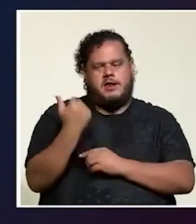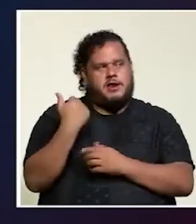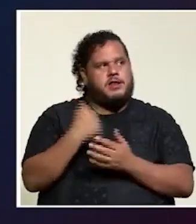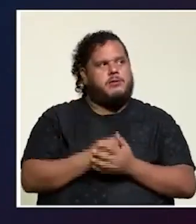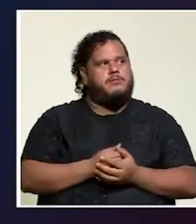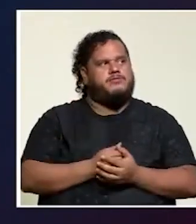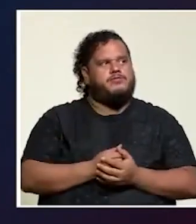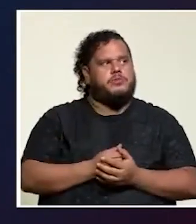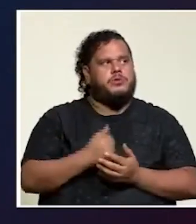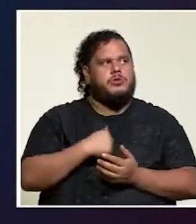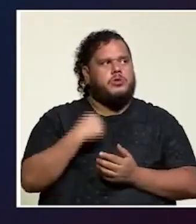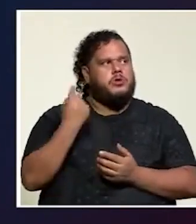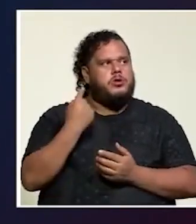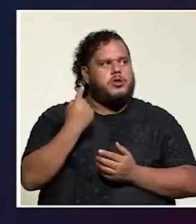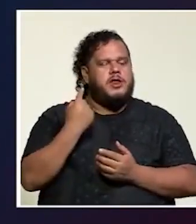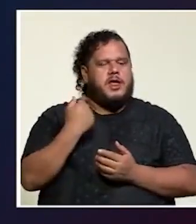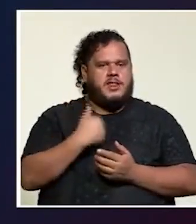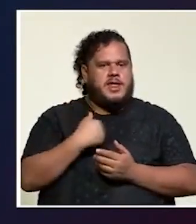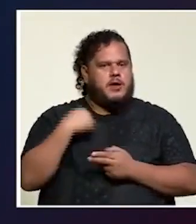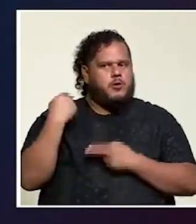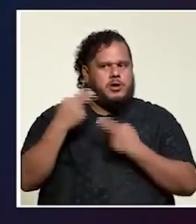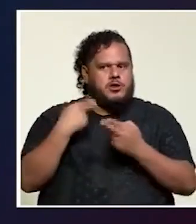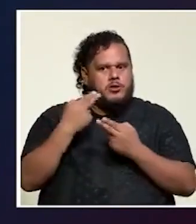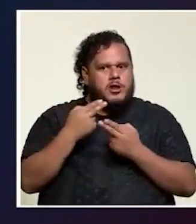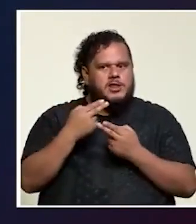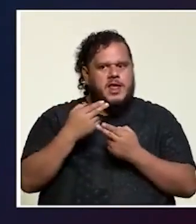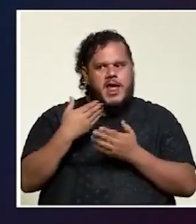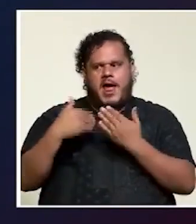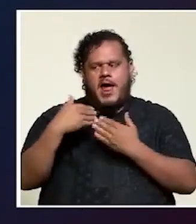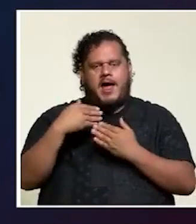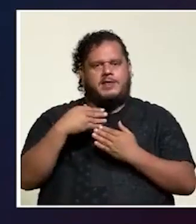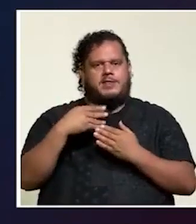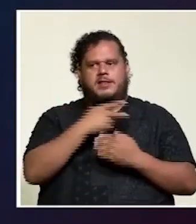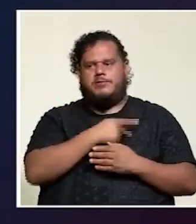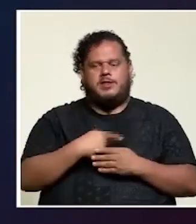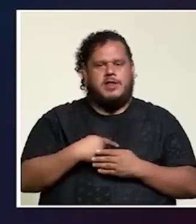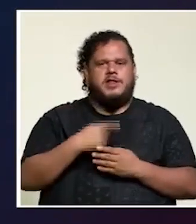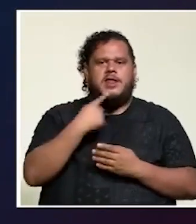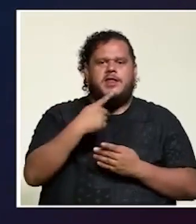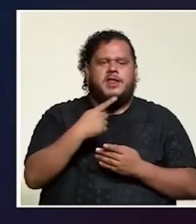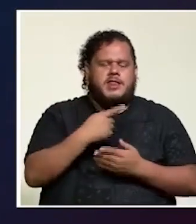yo a veces oigo historias de expresidentes que dicen que desde la cuna les